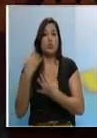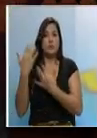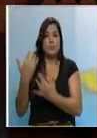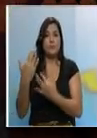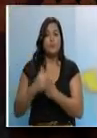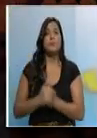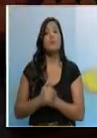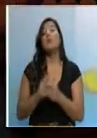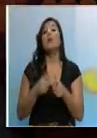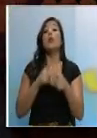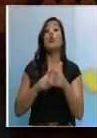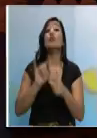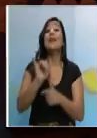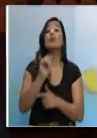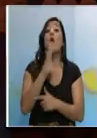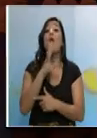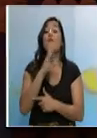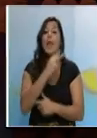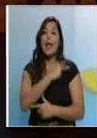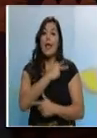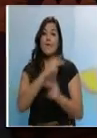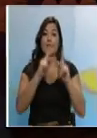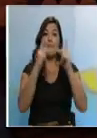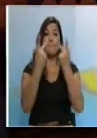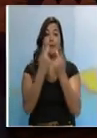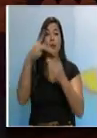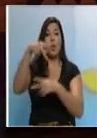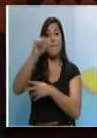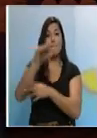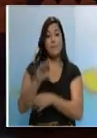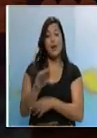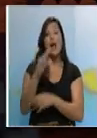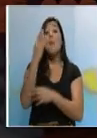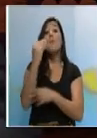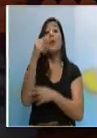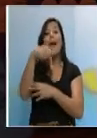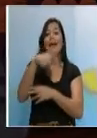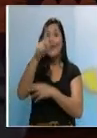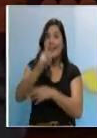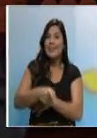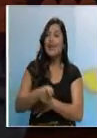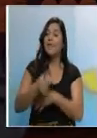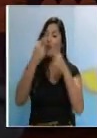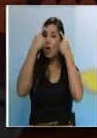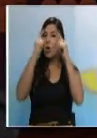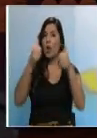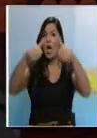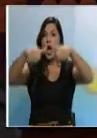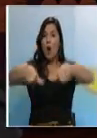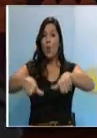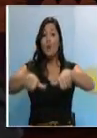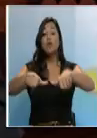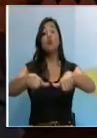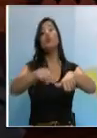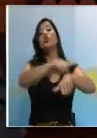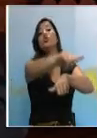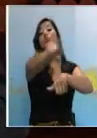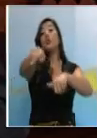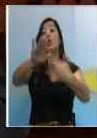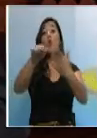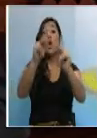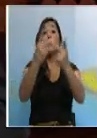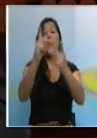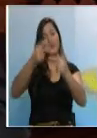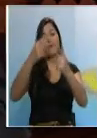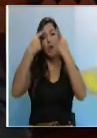palabras entonces del jefe de la fracción del PAC en el sentido de que aquí se debe fraguar un acuerdo entre las distintas bancadas